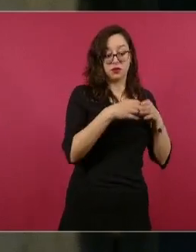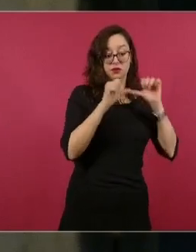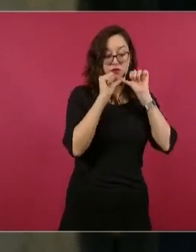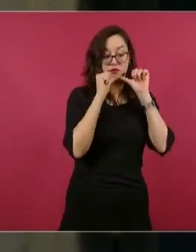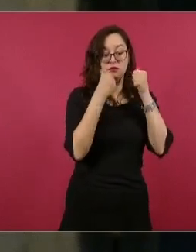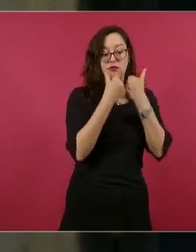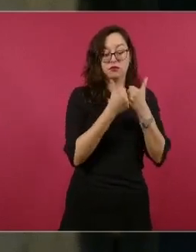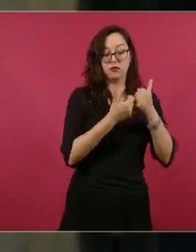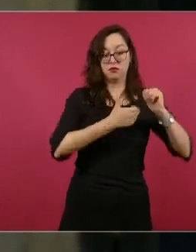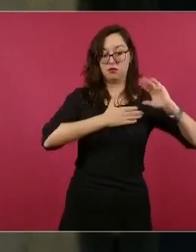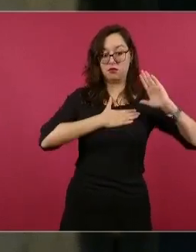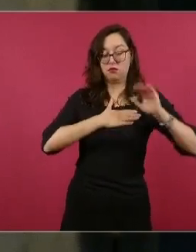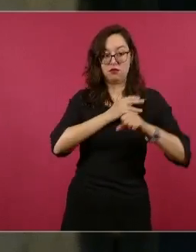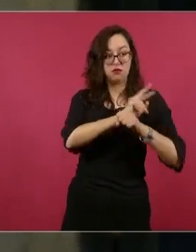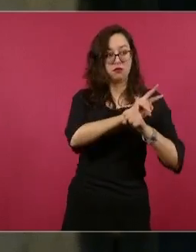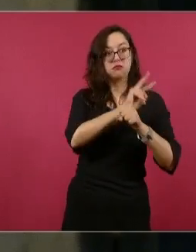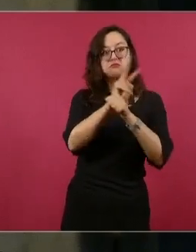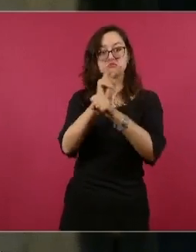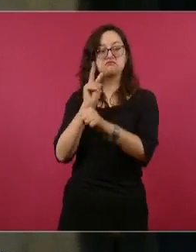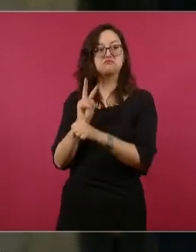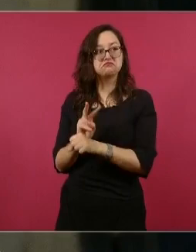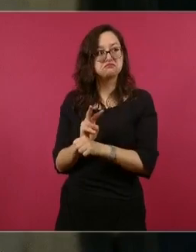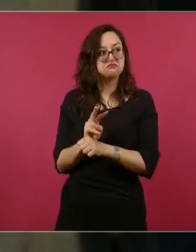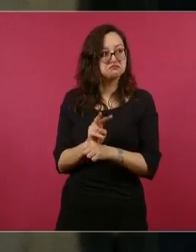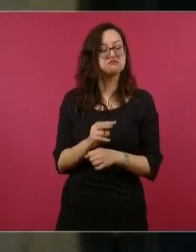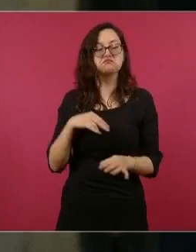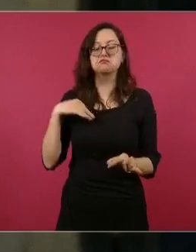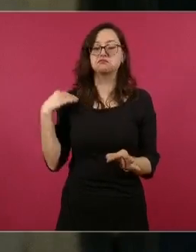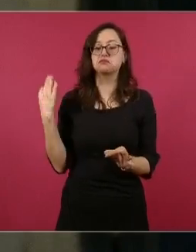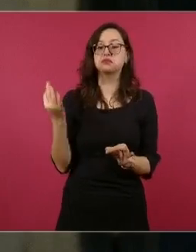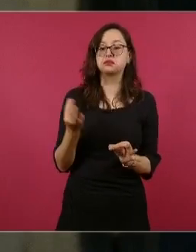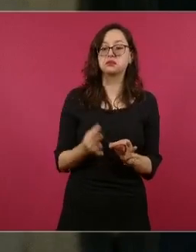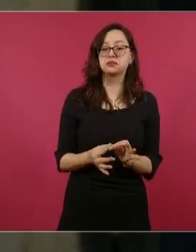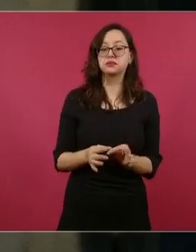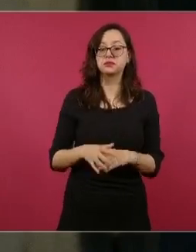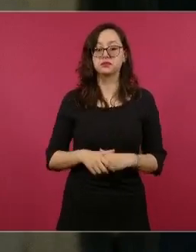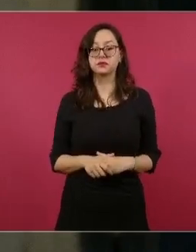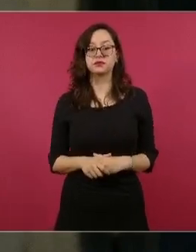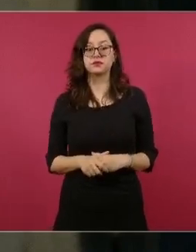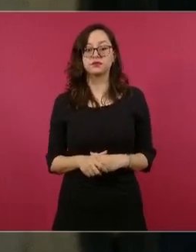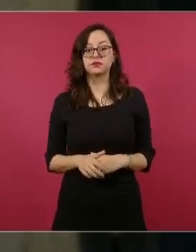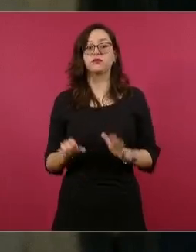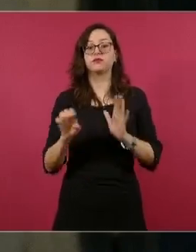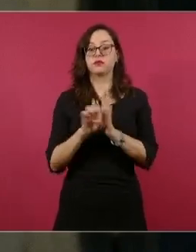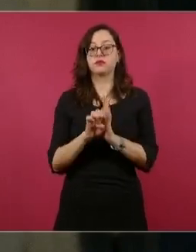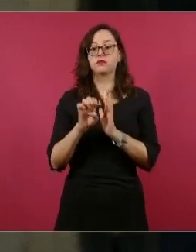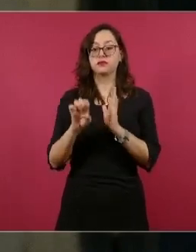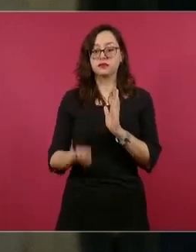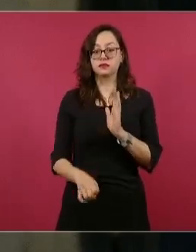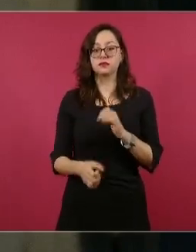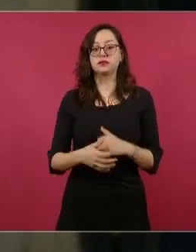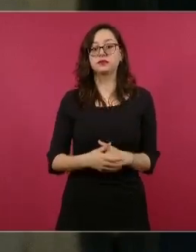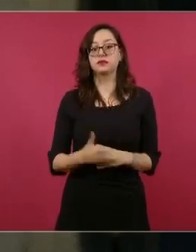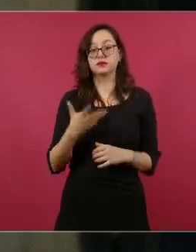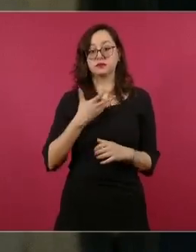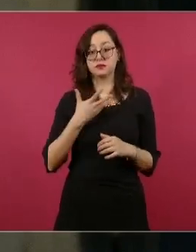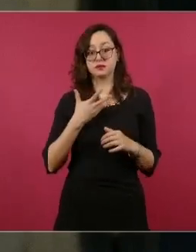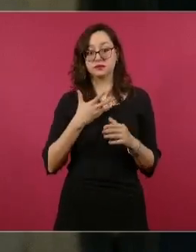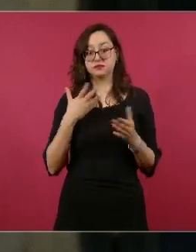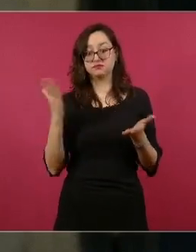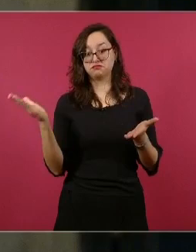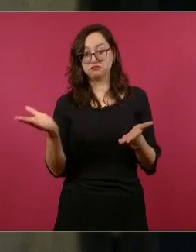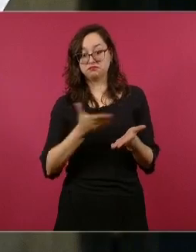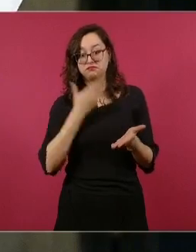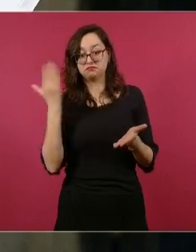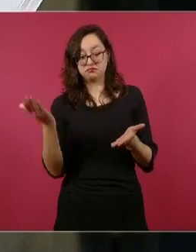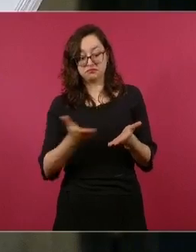Comentar, presidente, que, por ejemplo, yo tengo aquí un acumulado de todo esto que he traído,